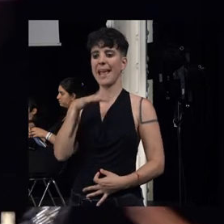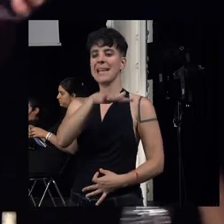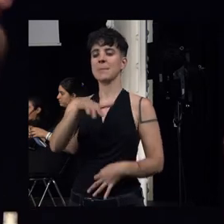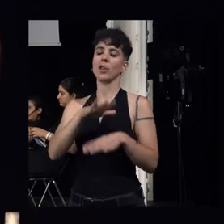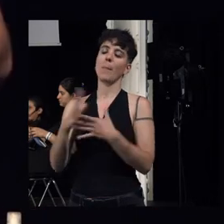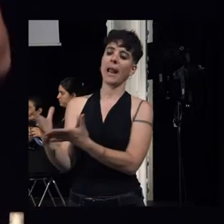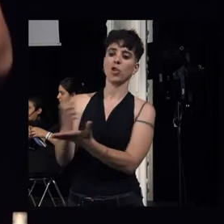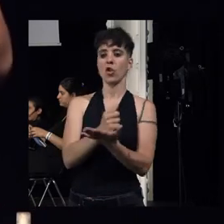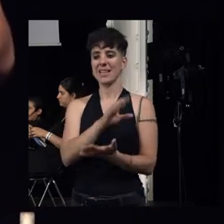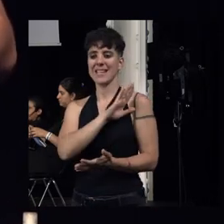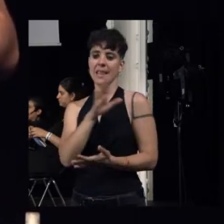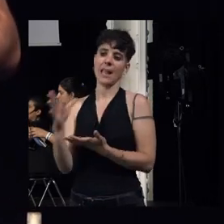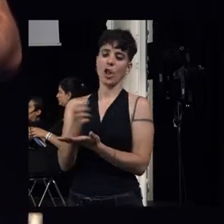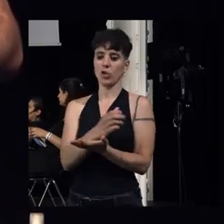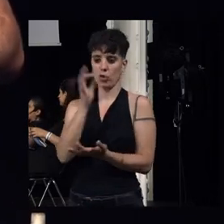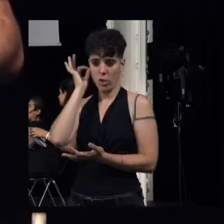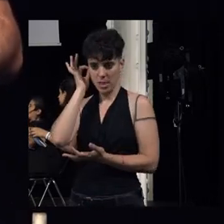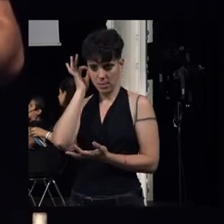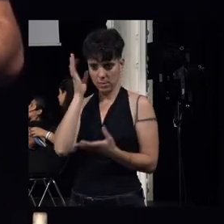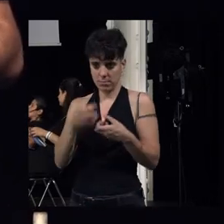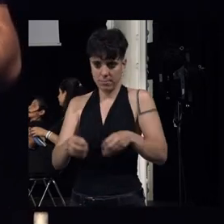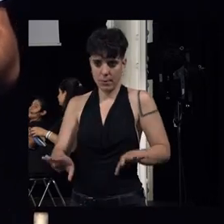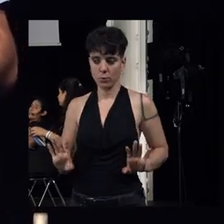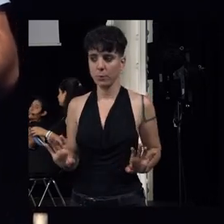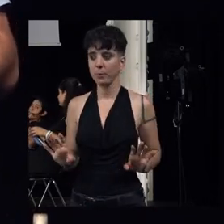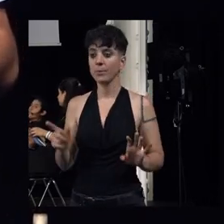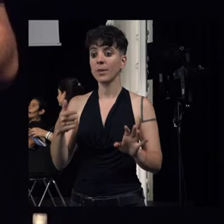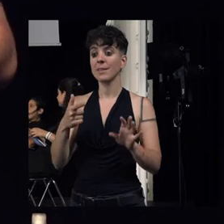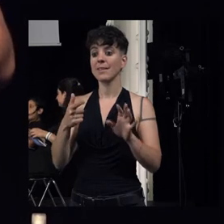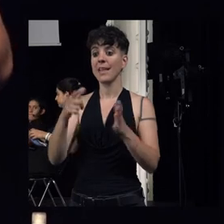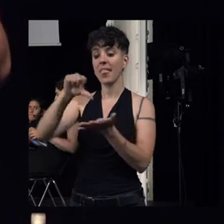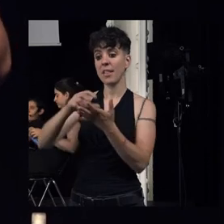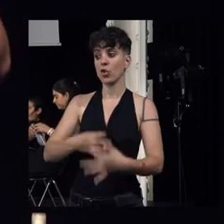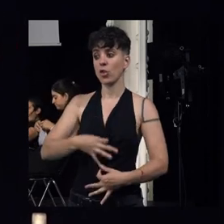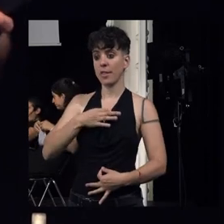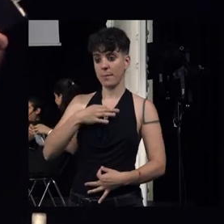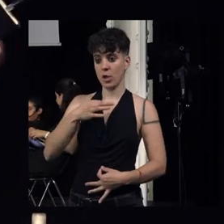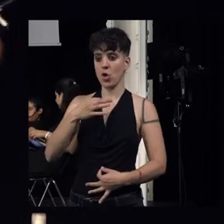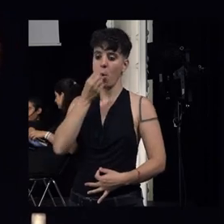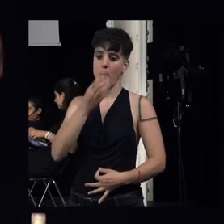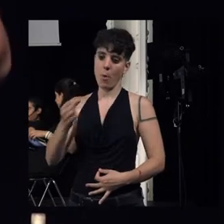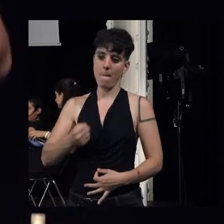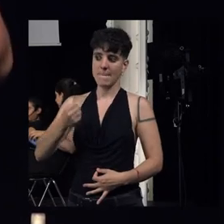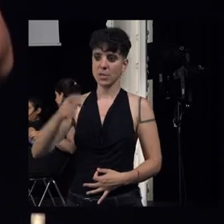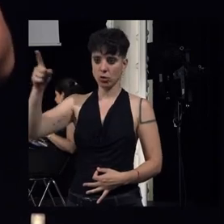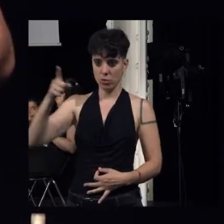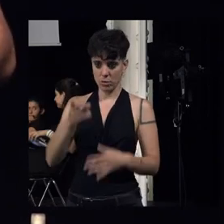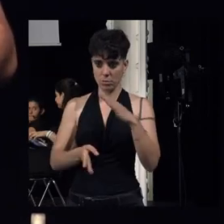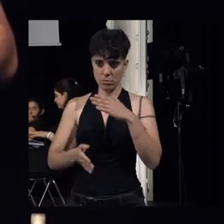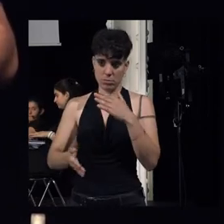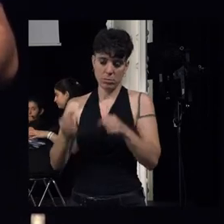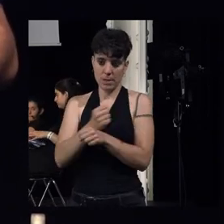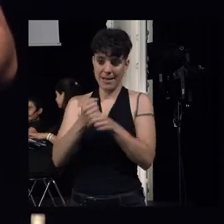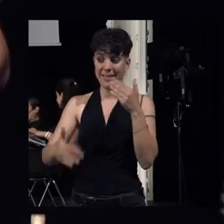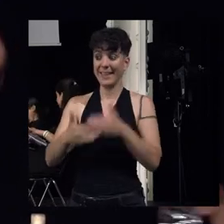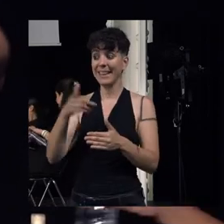y de todas. Y empezamos a trabajar en el Centro Cívico Bon Pastor. Pero eso nos llevó a trabajar con la comunidad del Bon